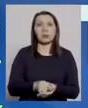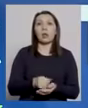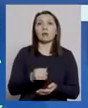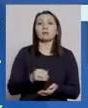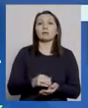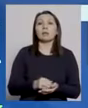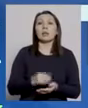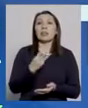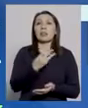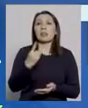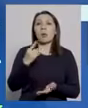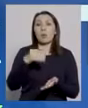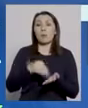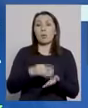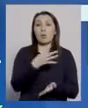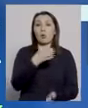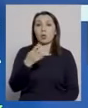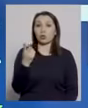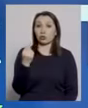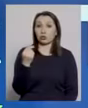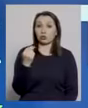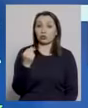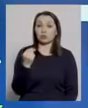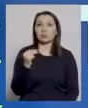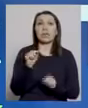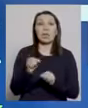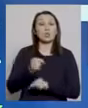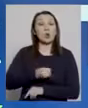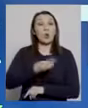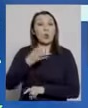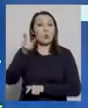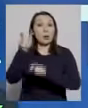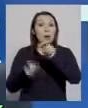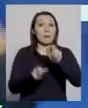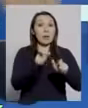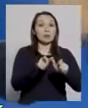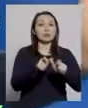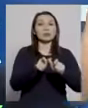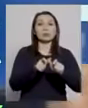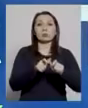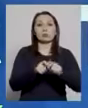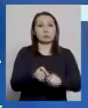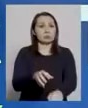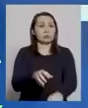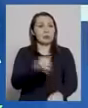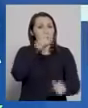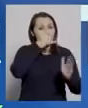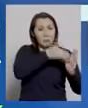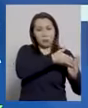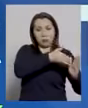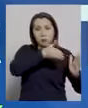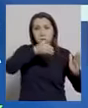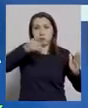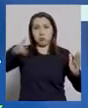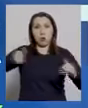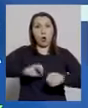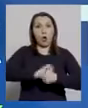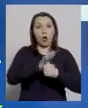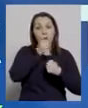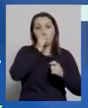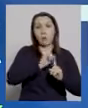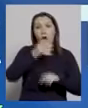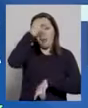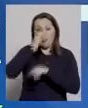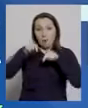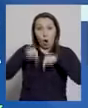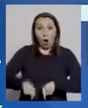exactamente, 31.412, es un número de sujetos que se distribuyen a lo largo de todo el periodo pandémico, es decir, esos 31.000 no son